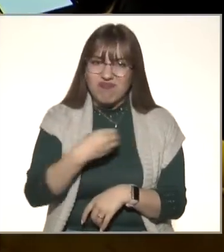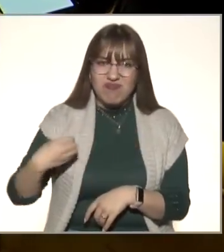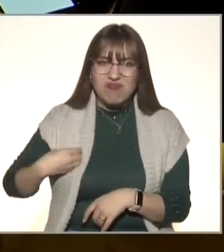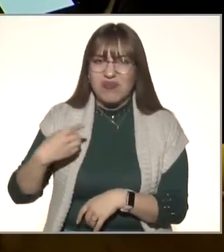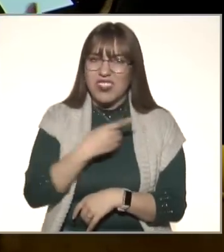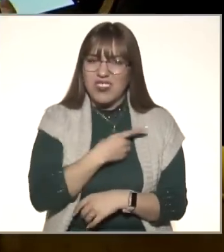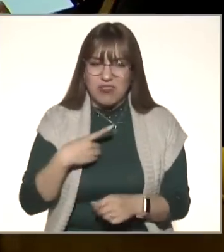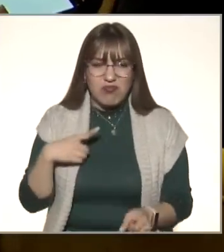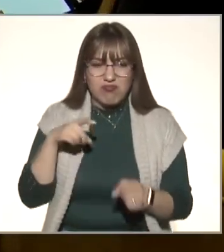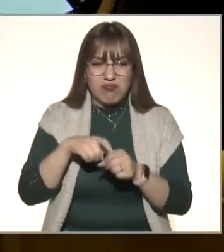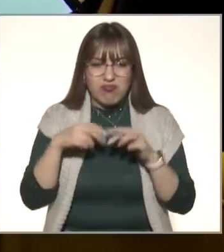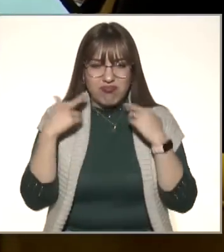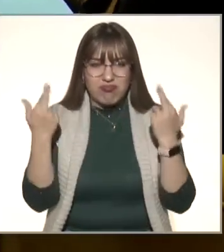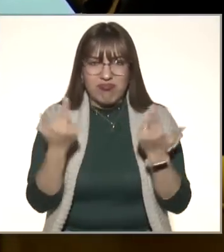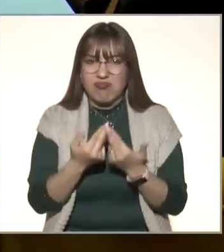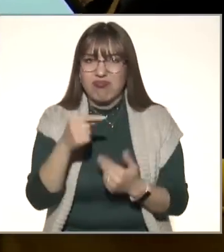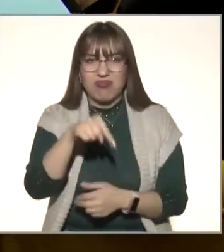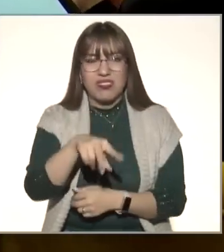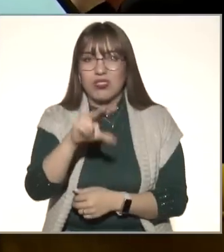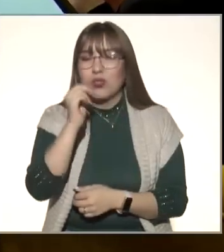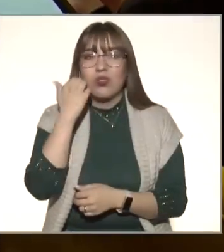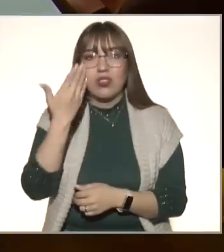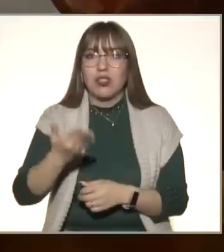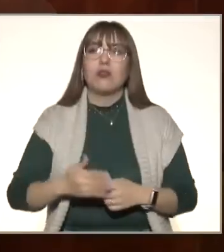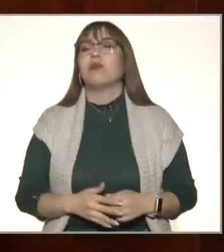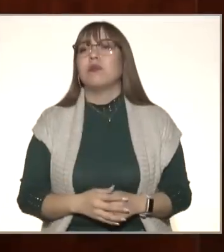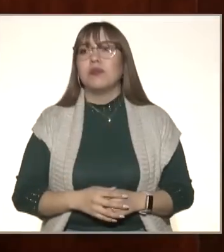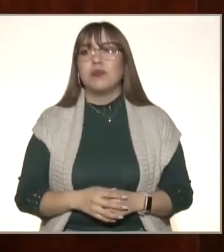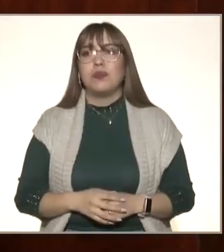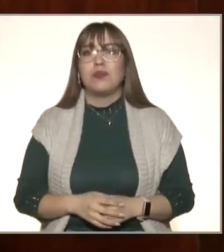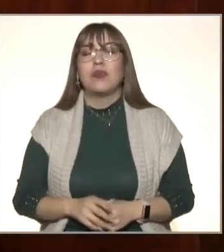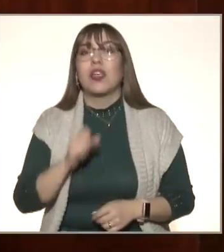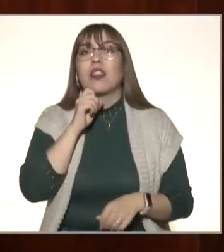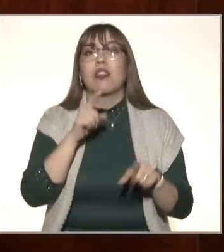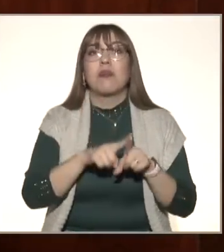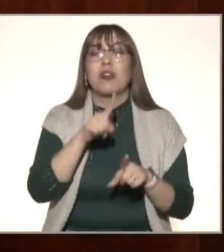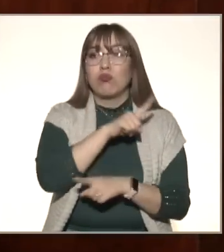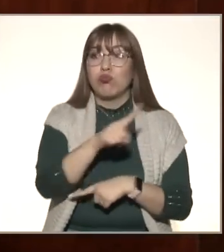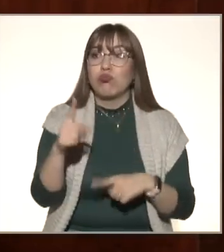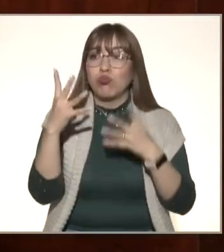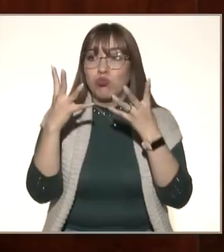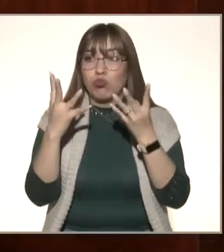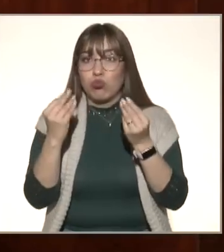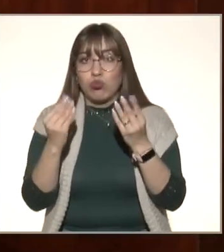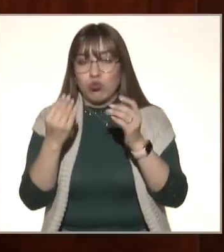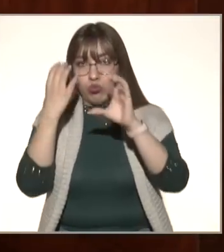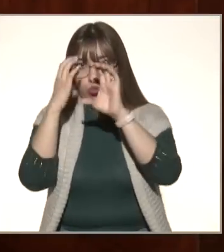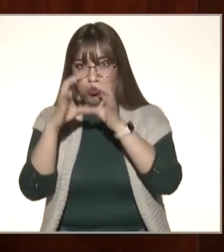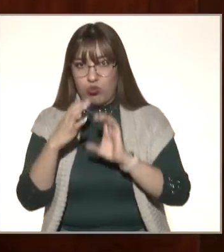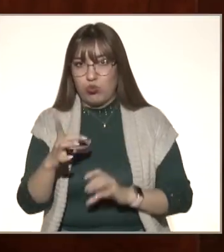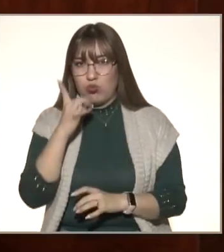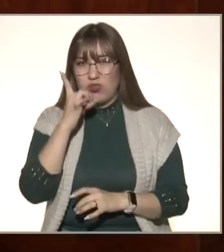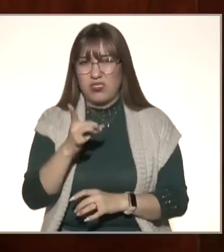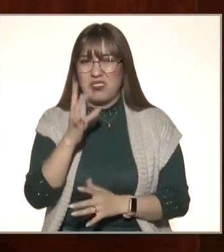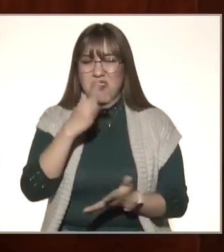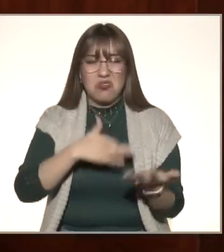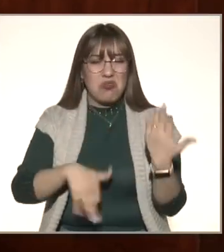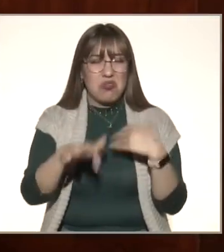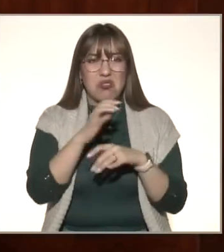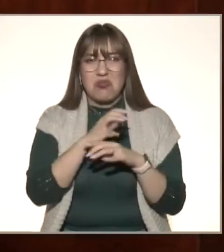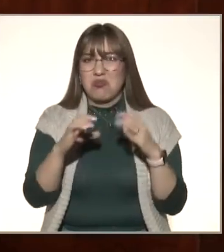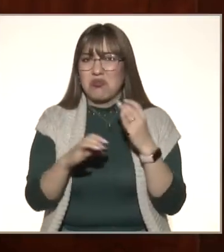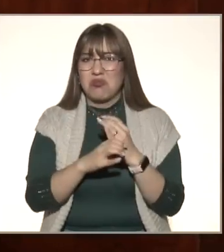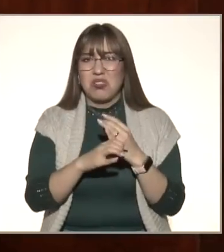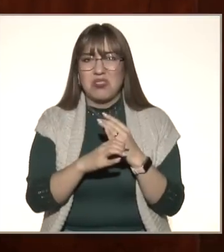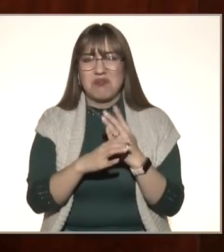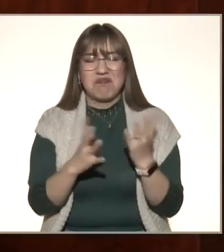no quiero. Y hablando de convivir con quien no se quiere, muchos también son los comentarios que nos dicen, es que todo se arruinó desde